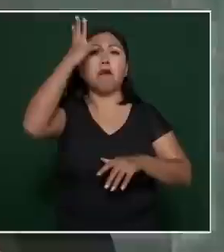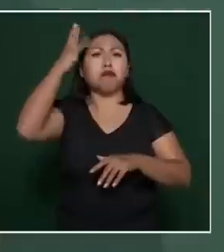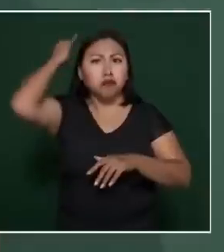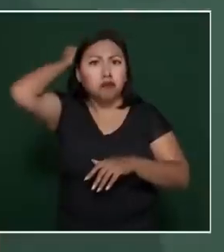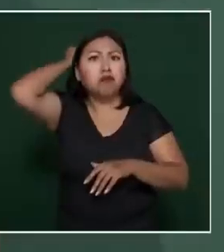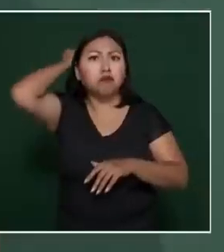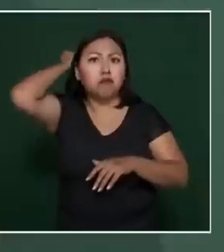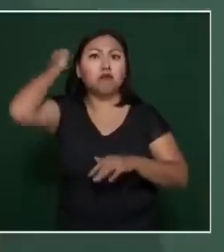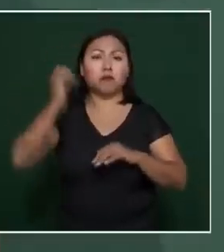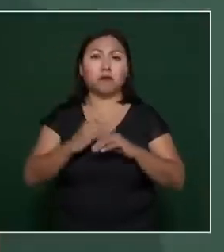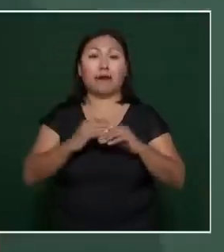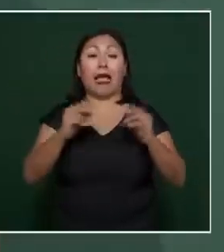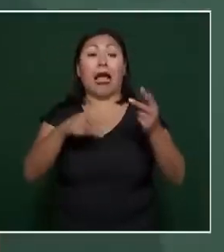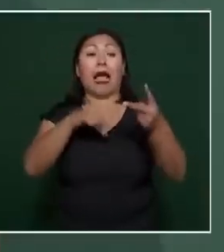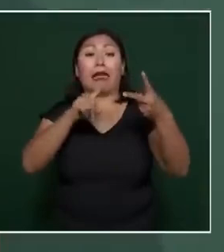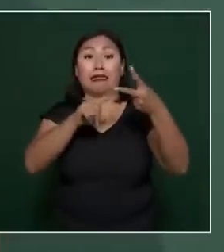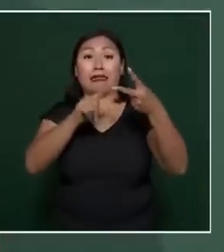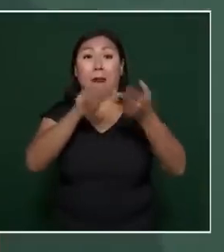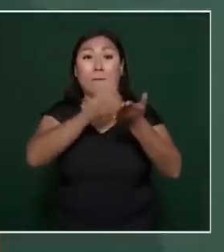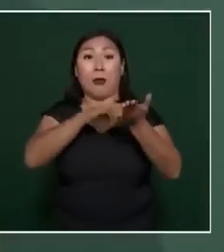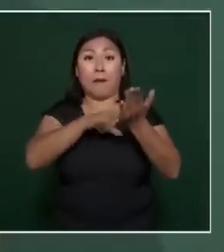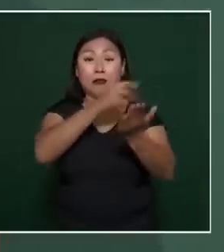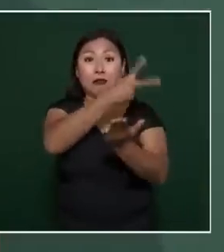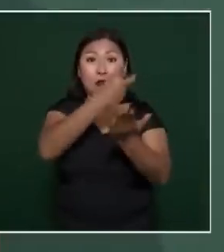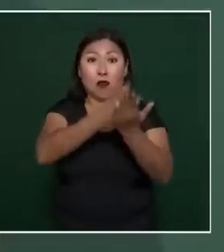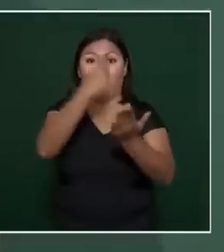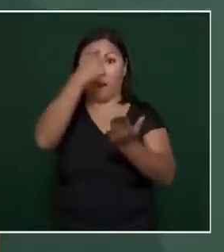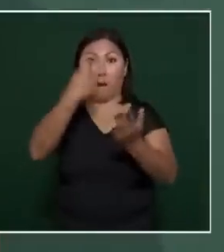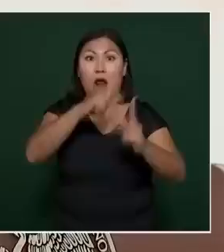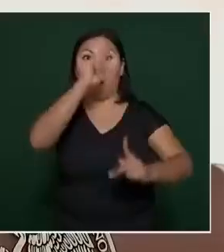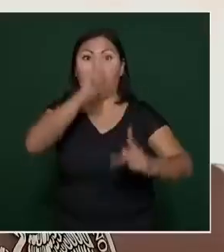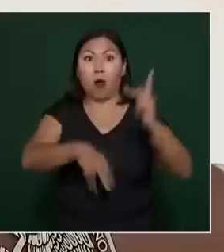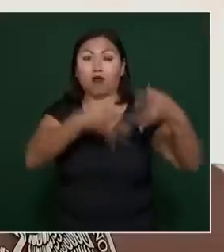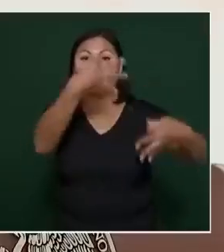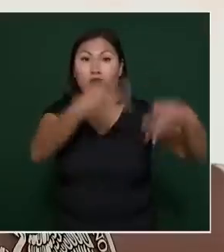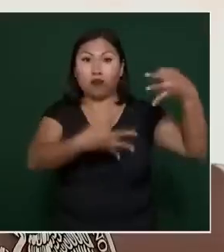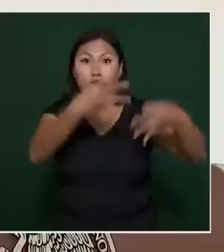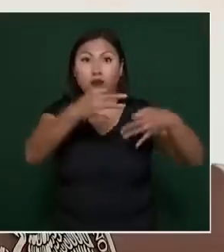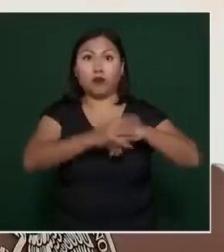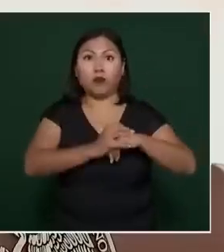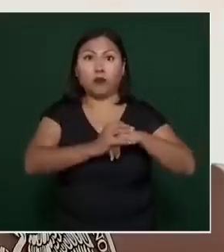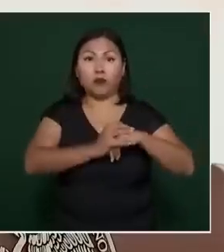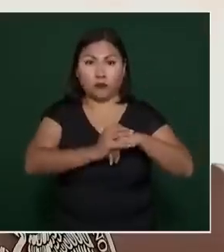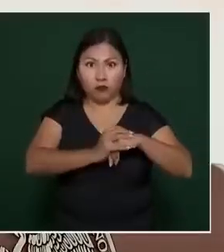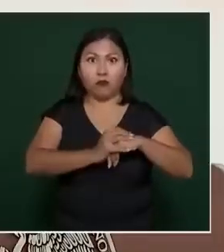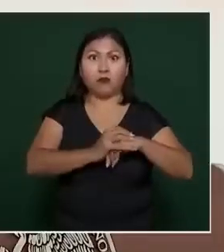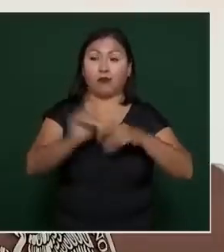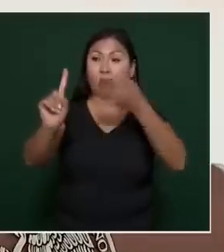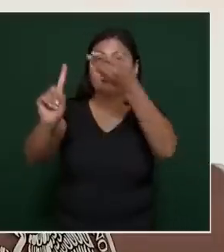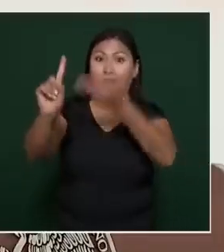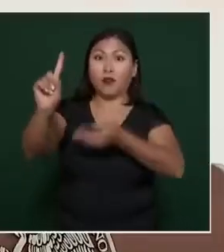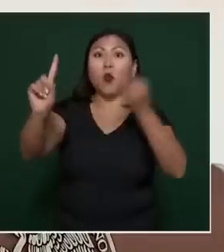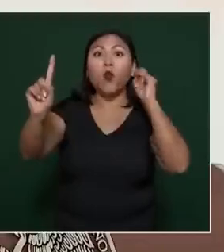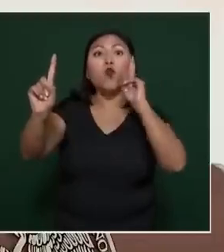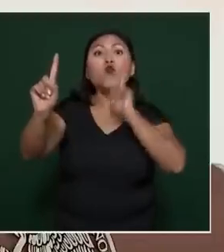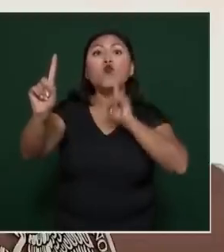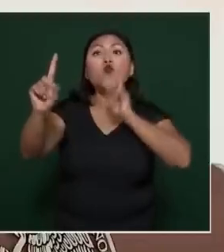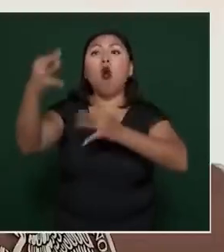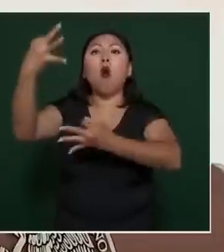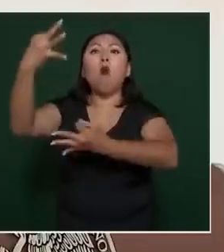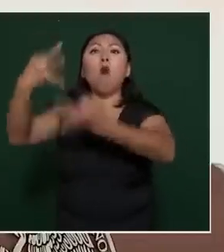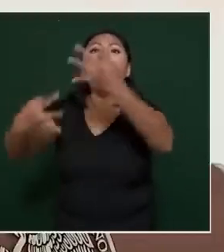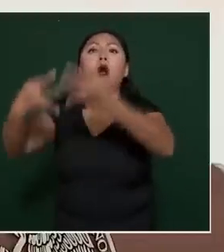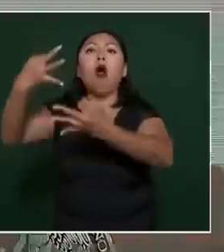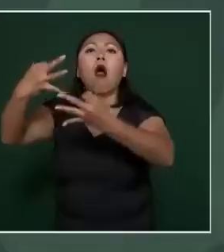de Magistrados y Jueces, la jueza de la causa era agremiada a la misma organización.